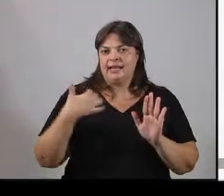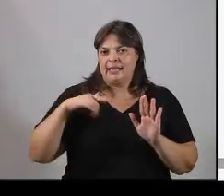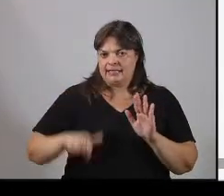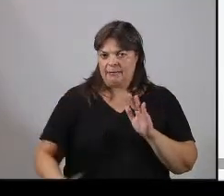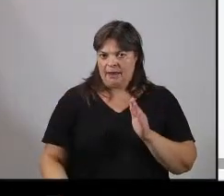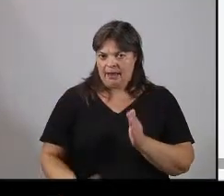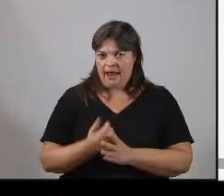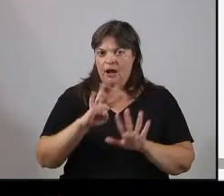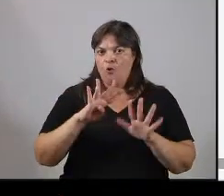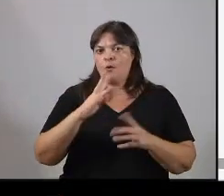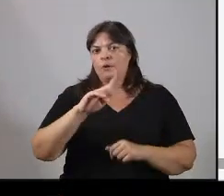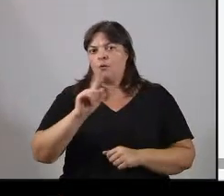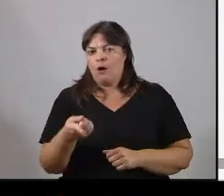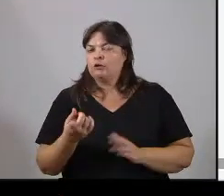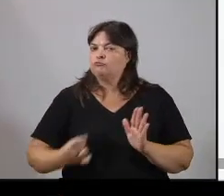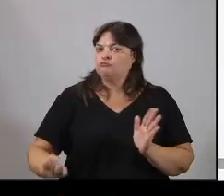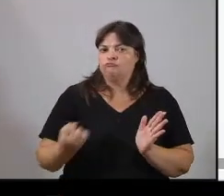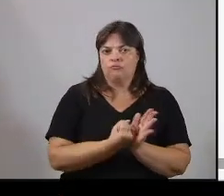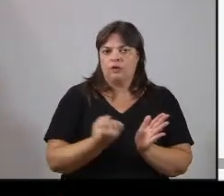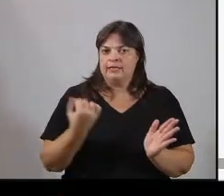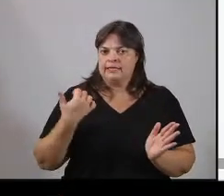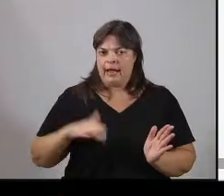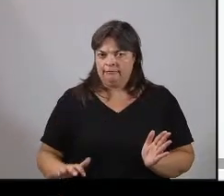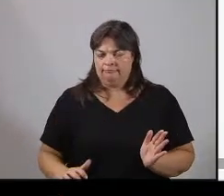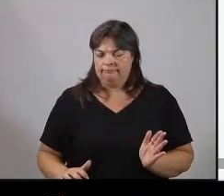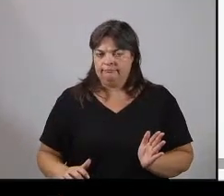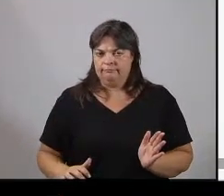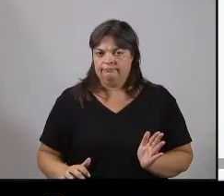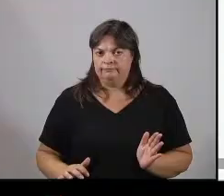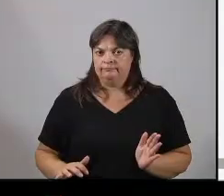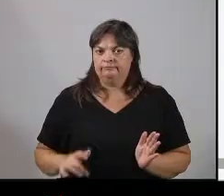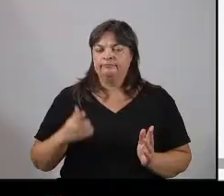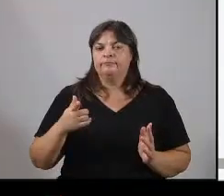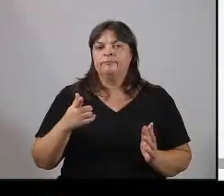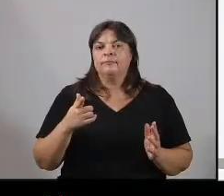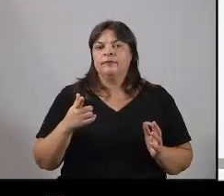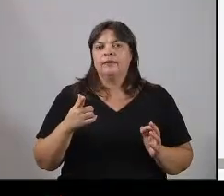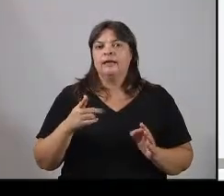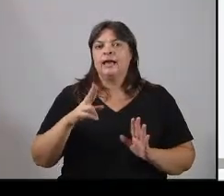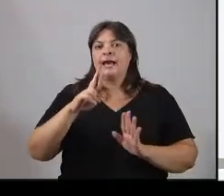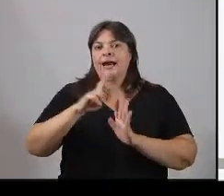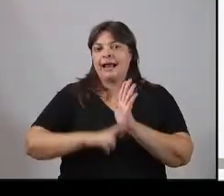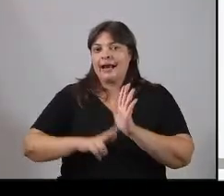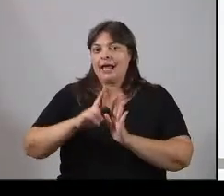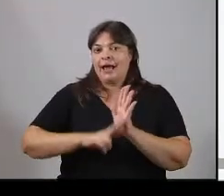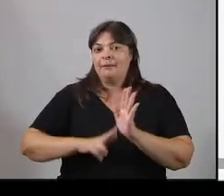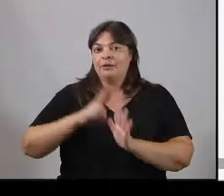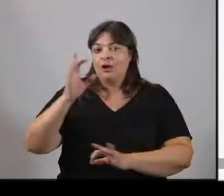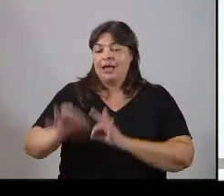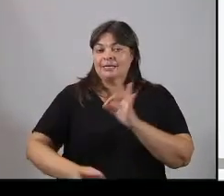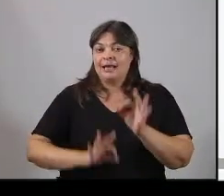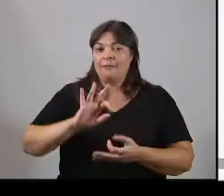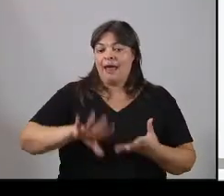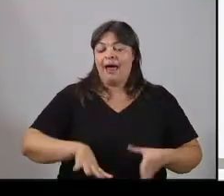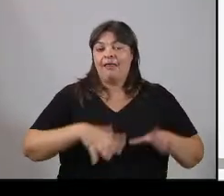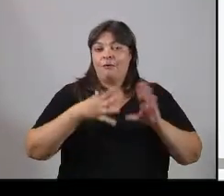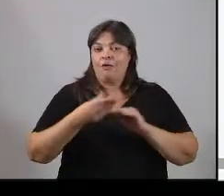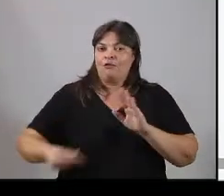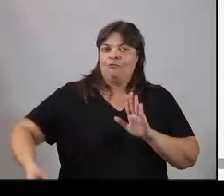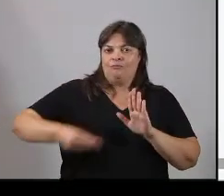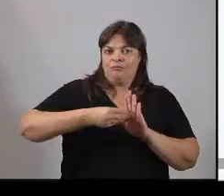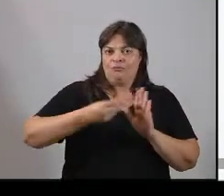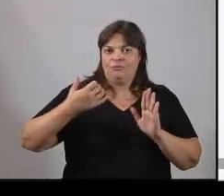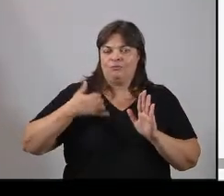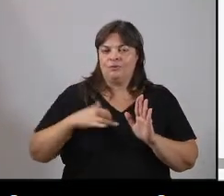las 9:15. Ya se ha registrado la adecuación del reglamento de la Asamblea a lo que